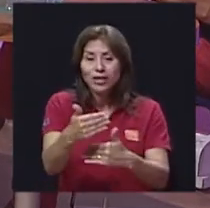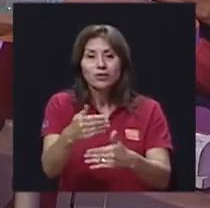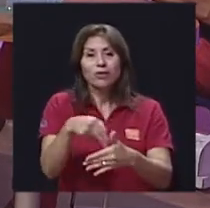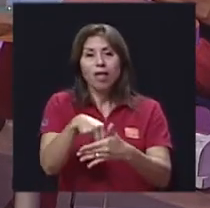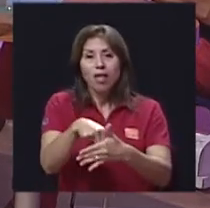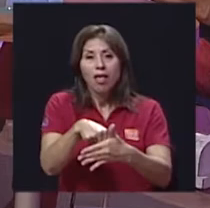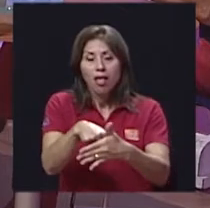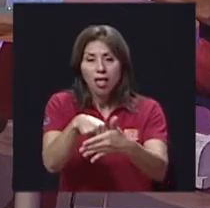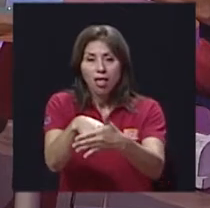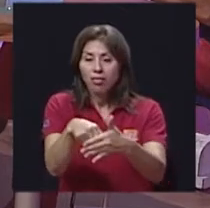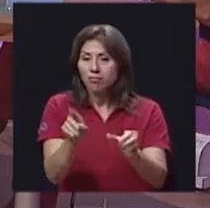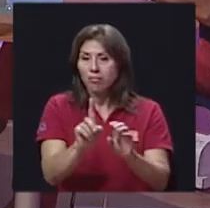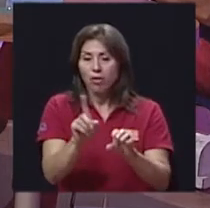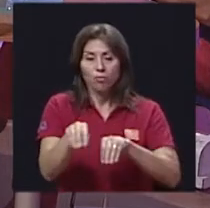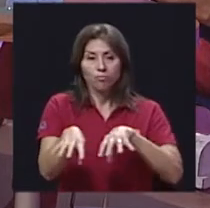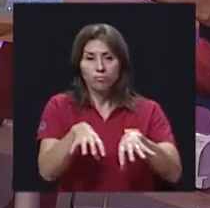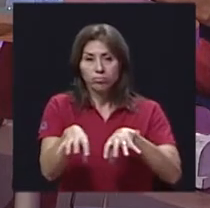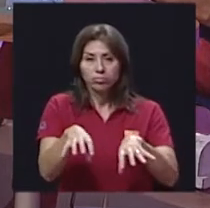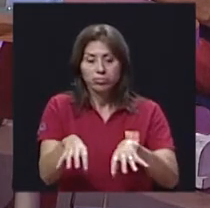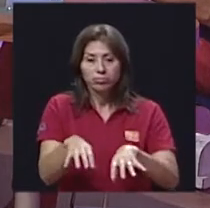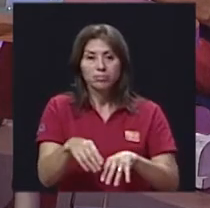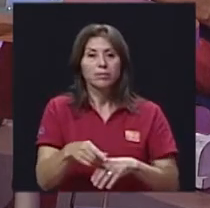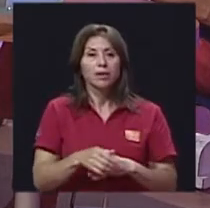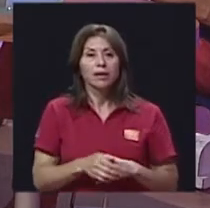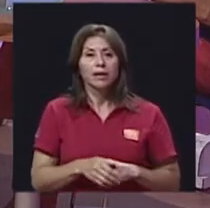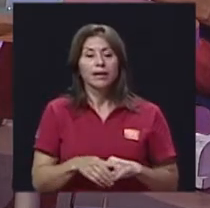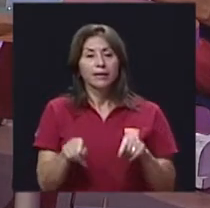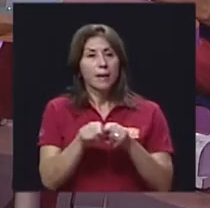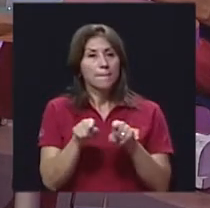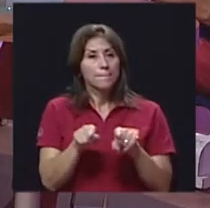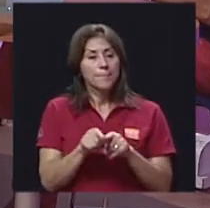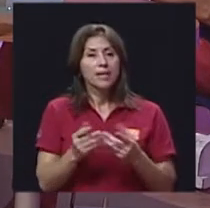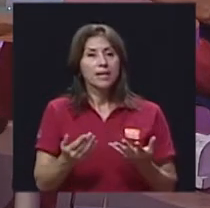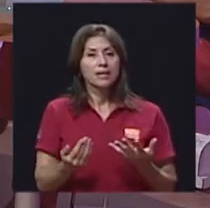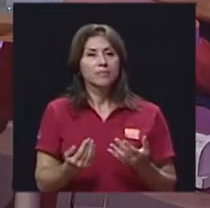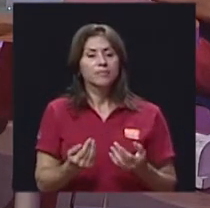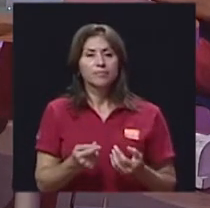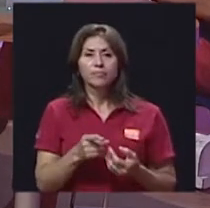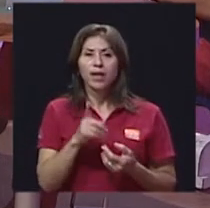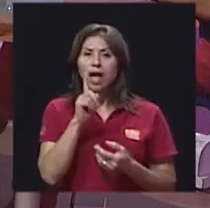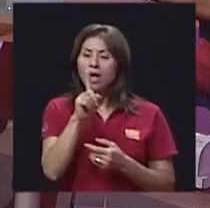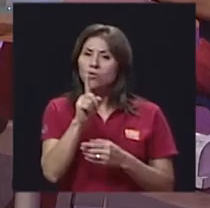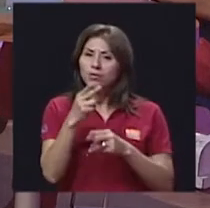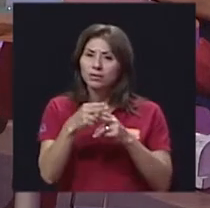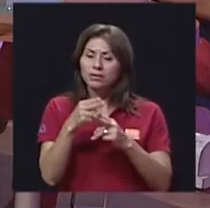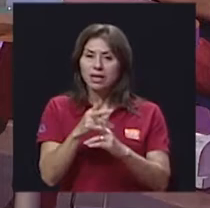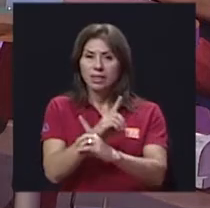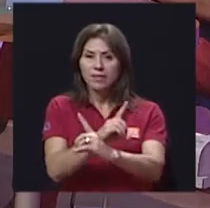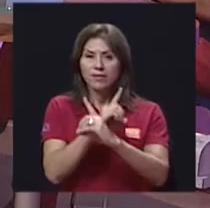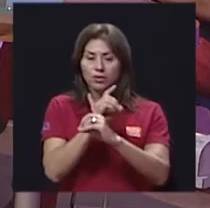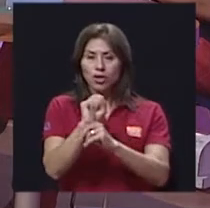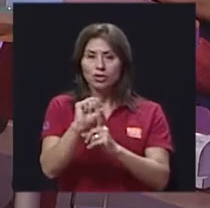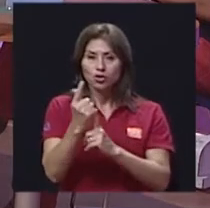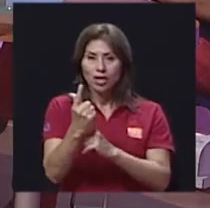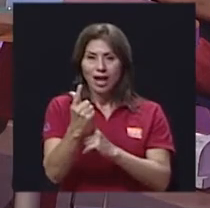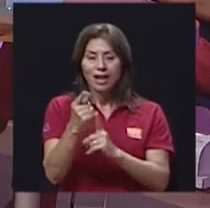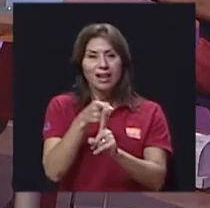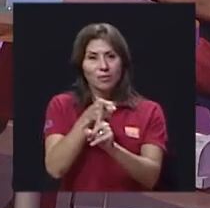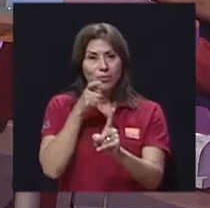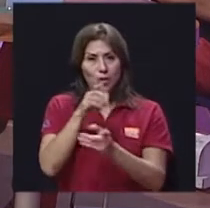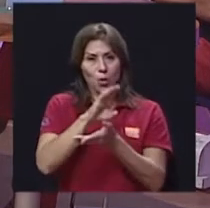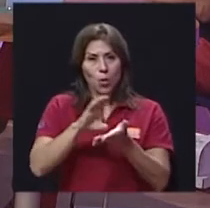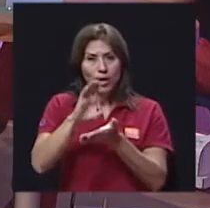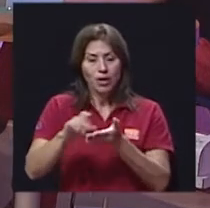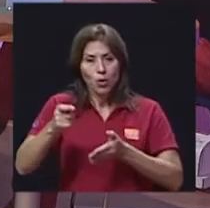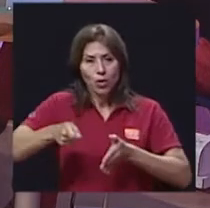llegan representando a los varones. También está, la Defensoría Social, que es del Colegio de Abogados, que también les da